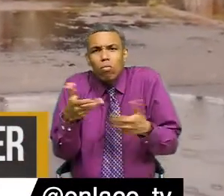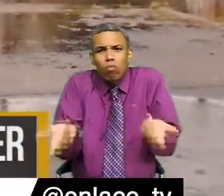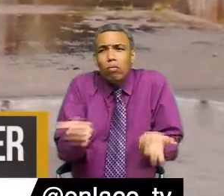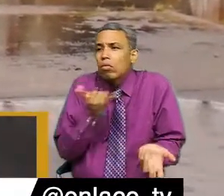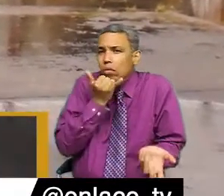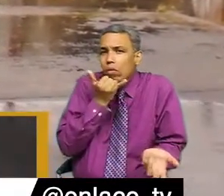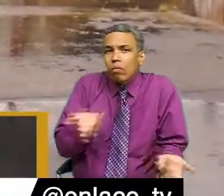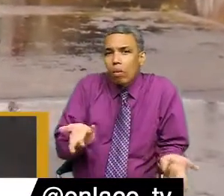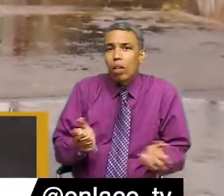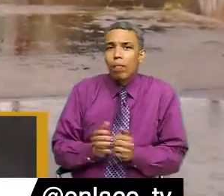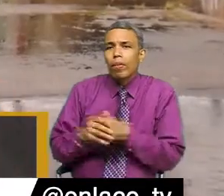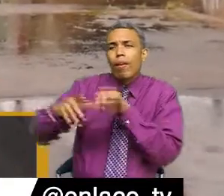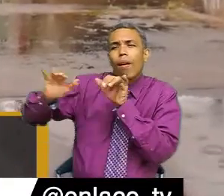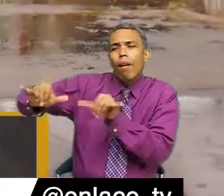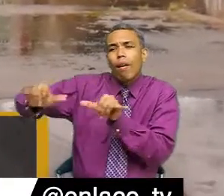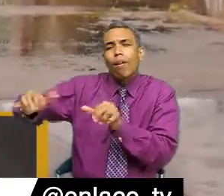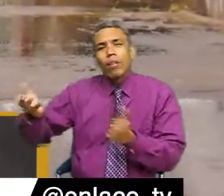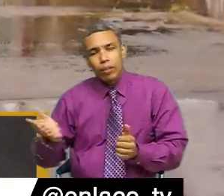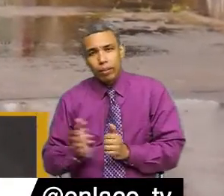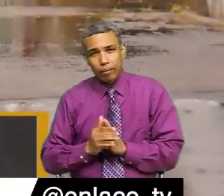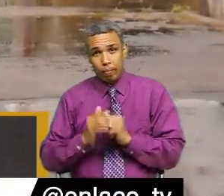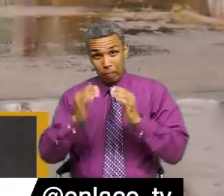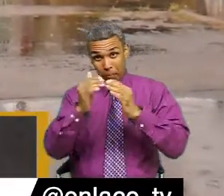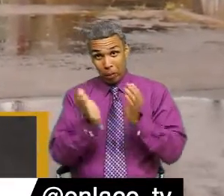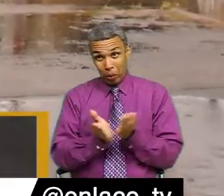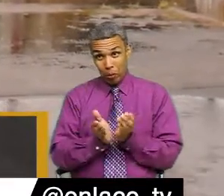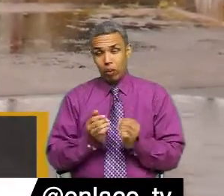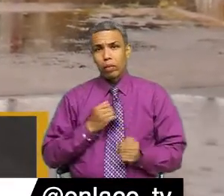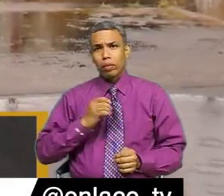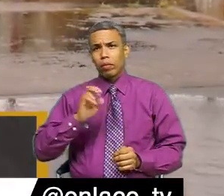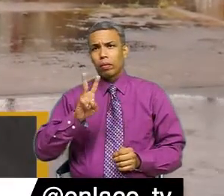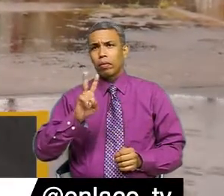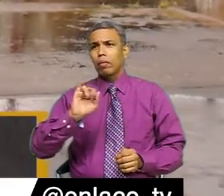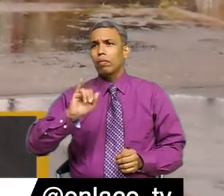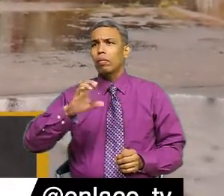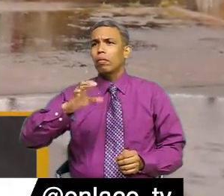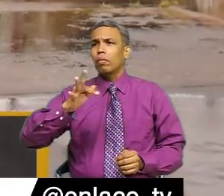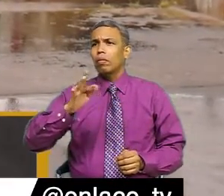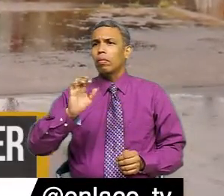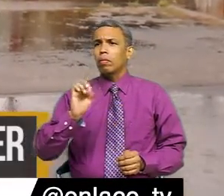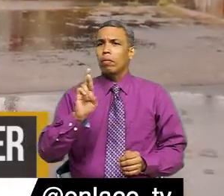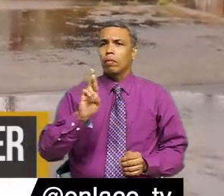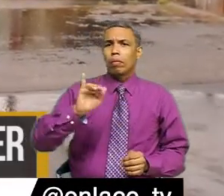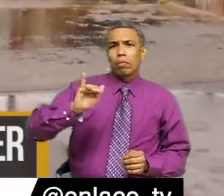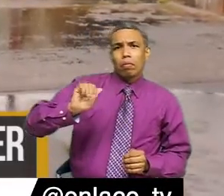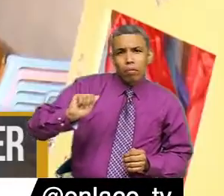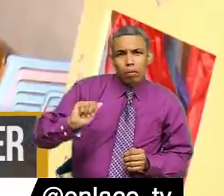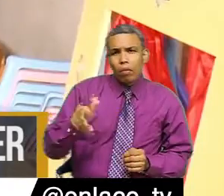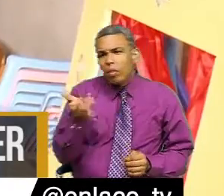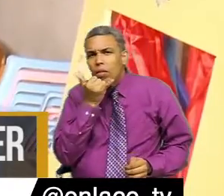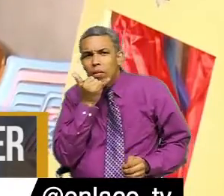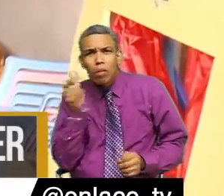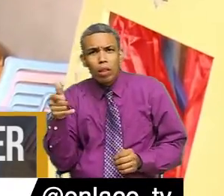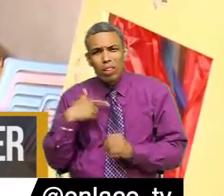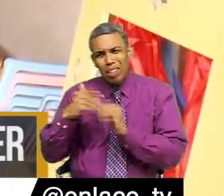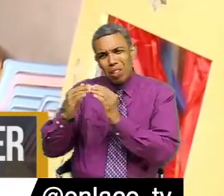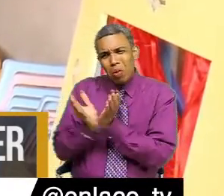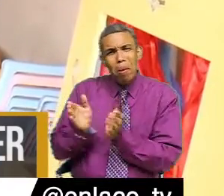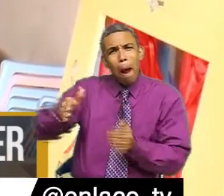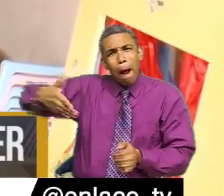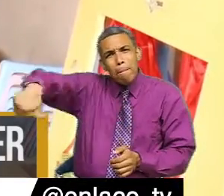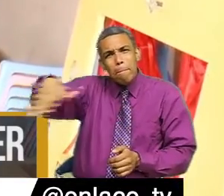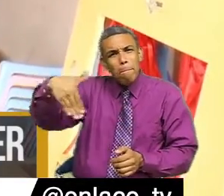qué aquí el Colegio La Victoria funciona un FAMI de niños y de mujeres embarazadas, no entiendo. Y también se